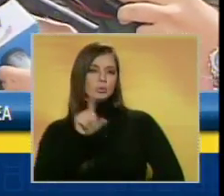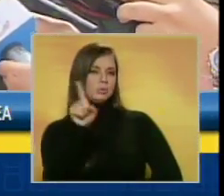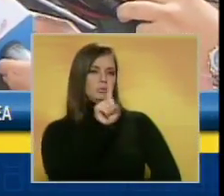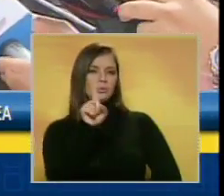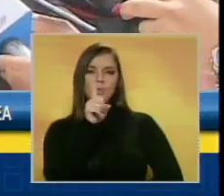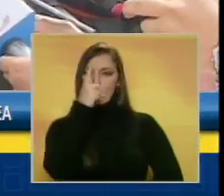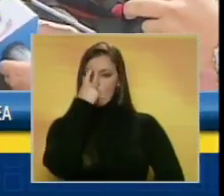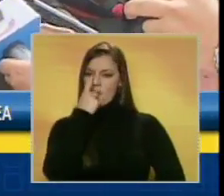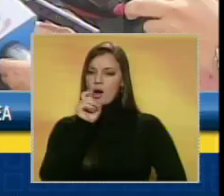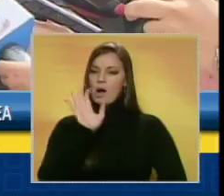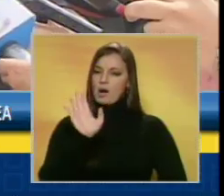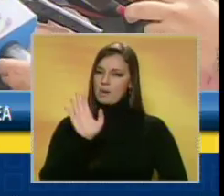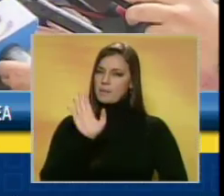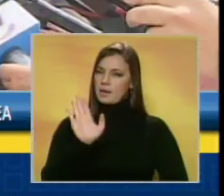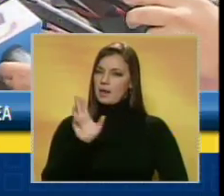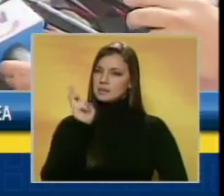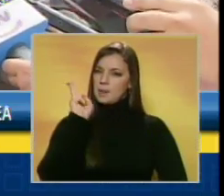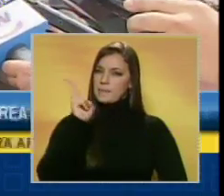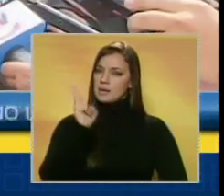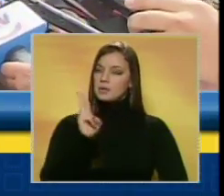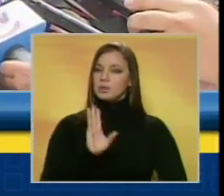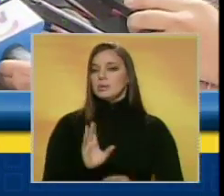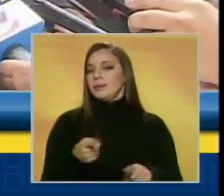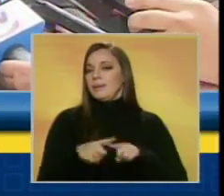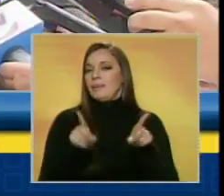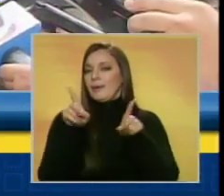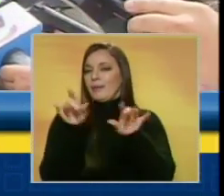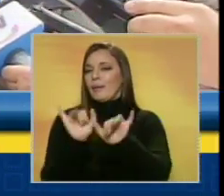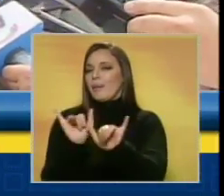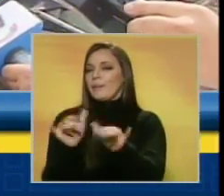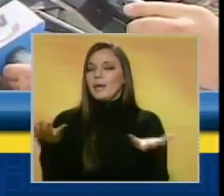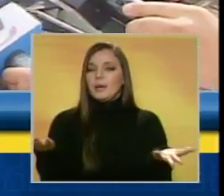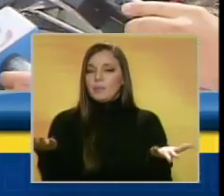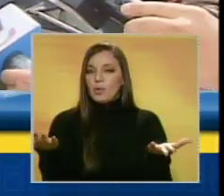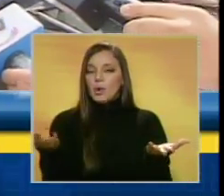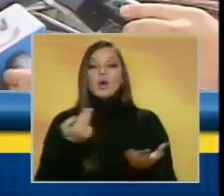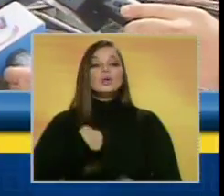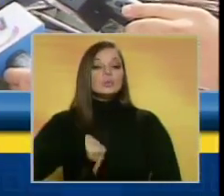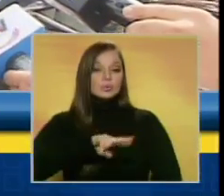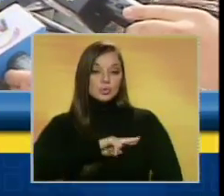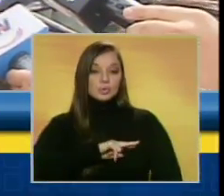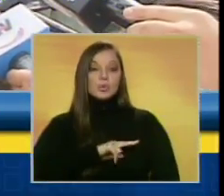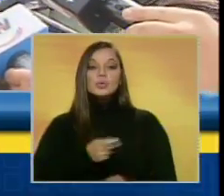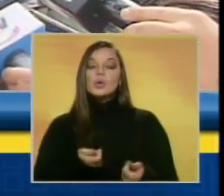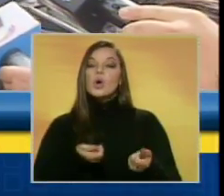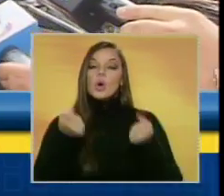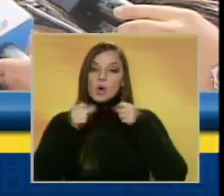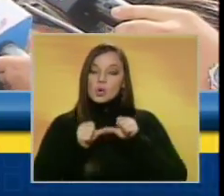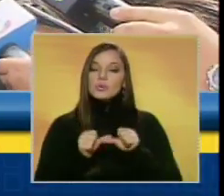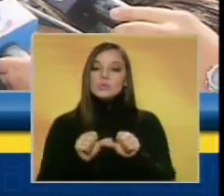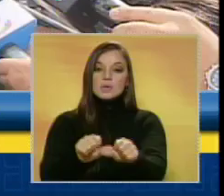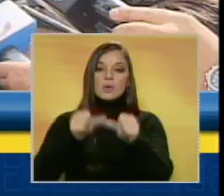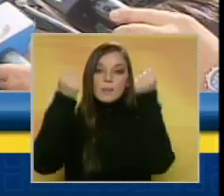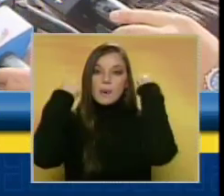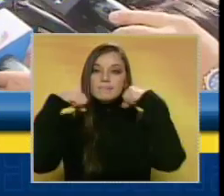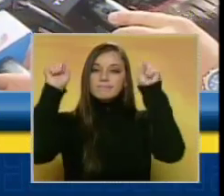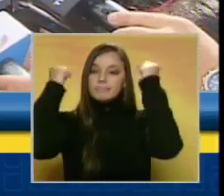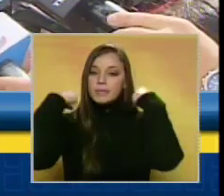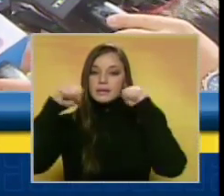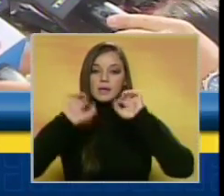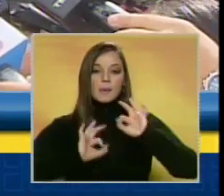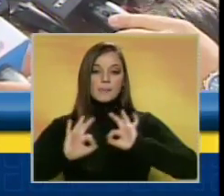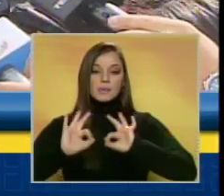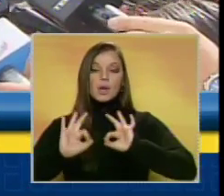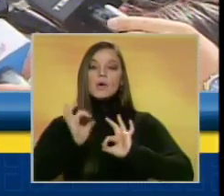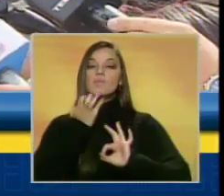un cambio quizás de planes, pero la estrategia sigue siendo la misma. Así pues que nosotros, la estrategia seguirá siendo la misma, preparando para